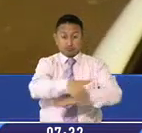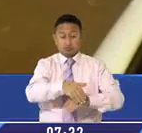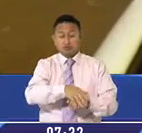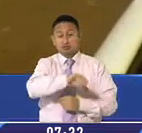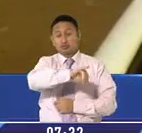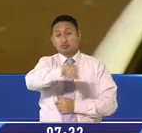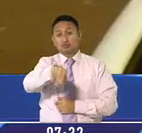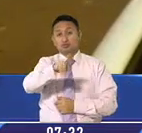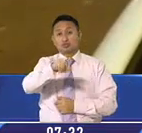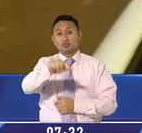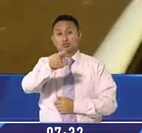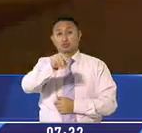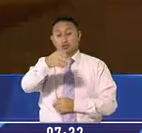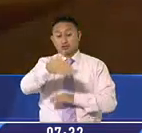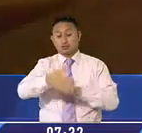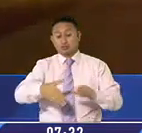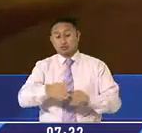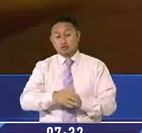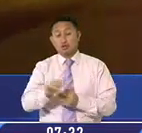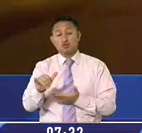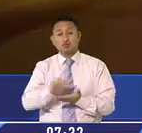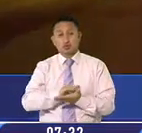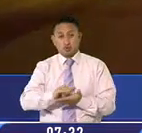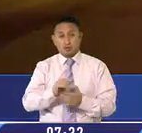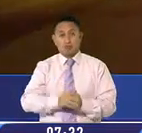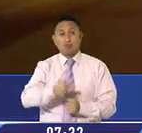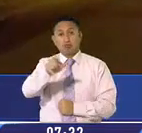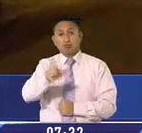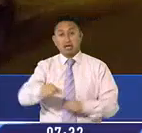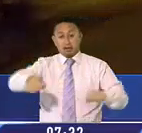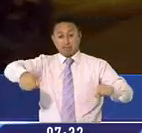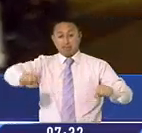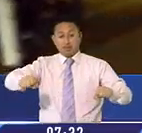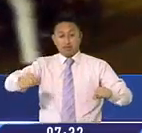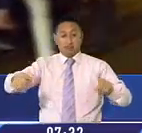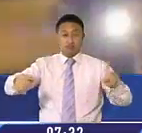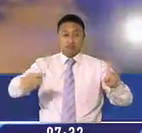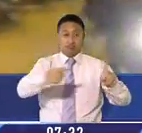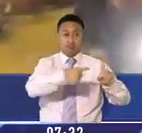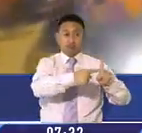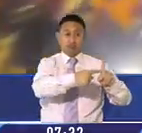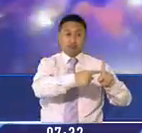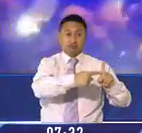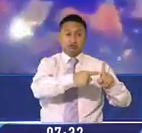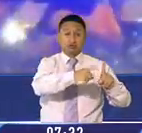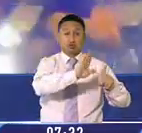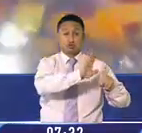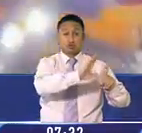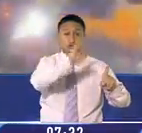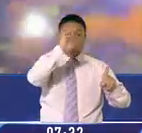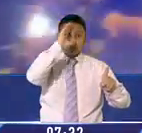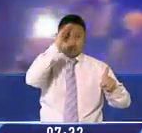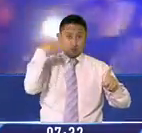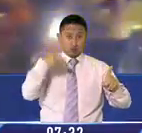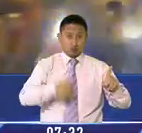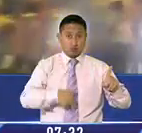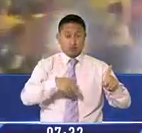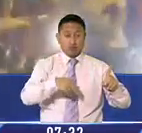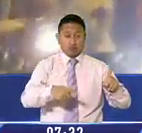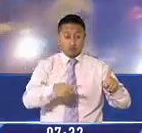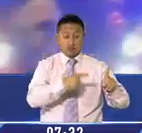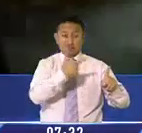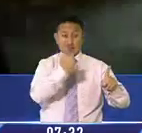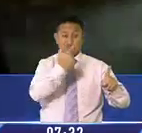X Marcos y Sucre, en Babahoyo, sujetos en moto dispararon por dos ocasiones contra el guardia del barrio de 42